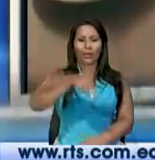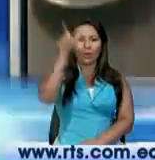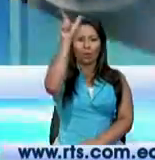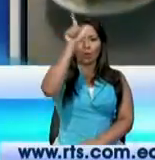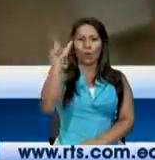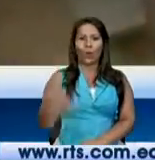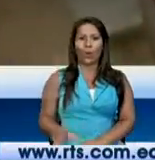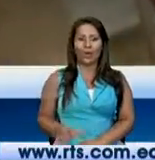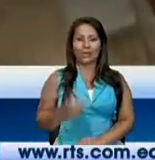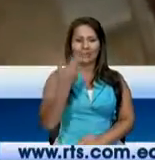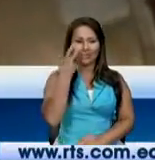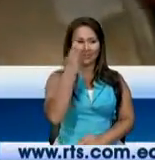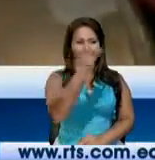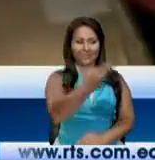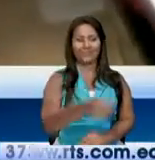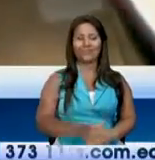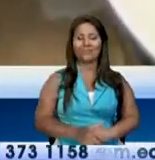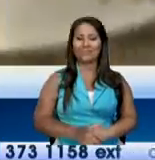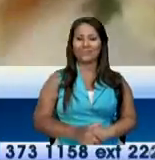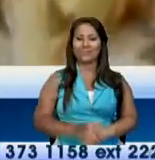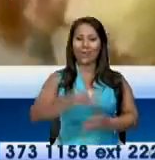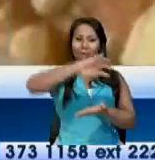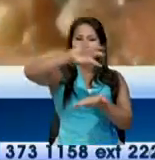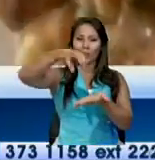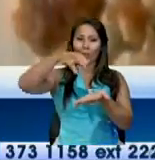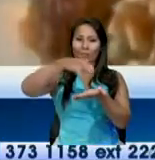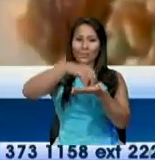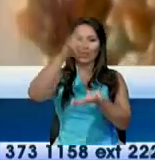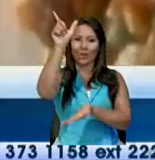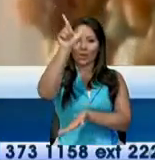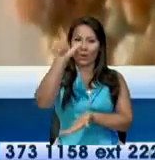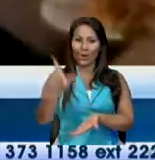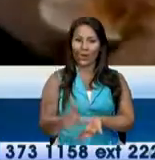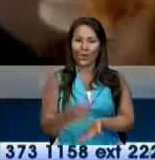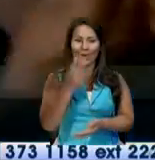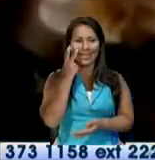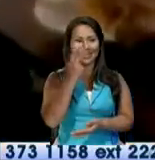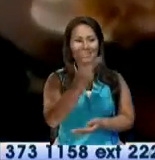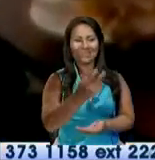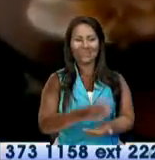cuyada. En la provincia de Loja, informó Marcela Constante.